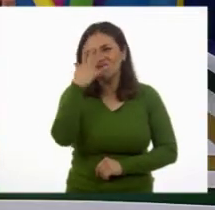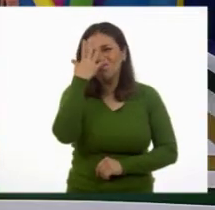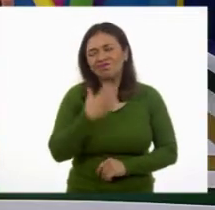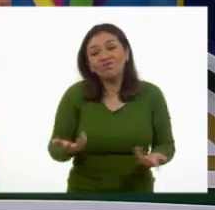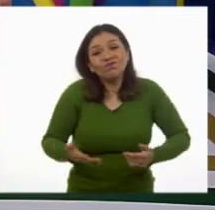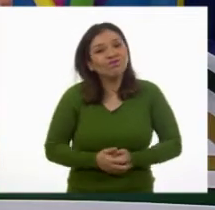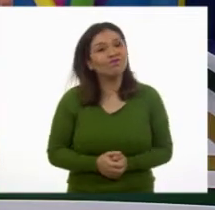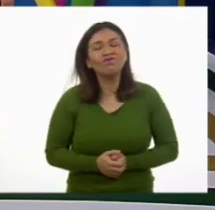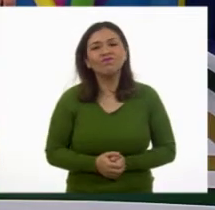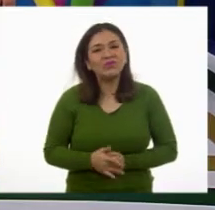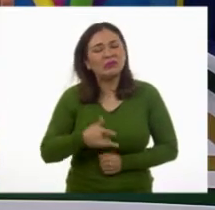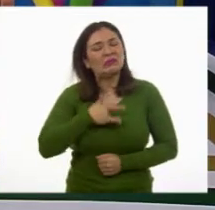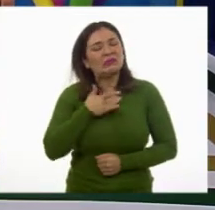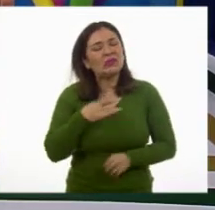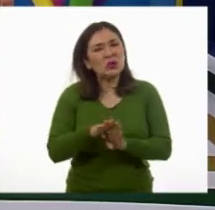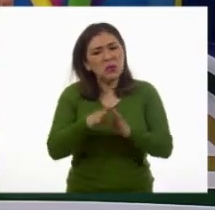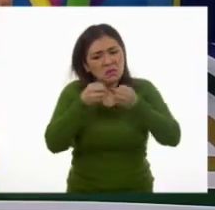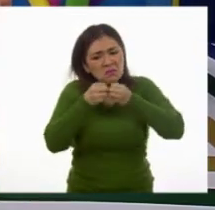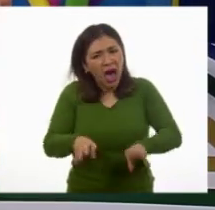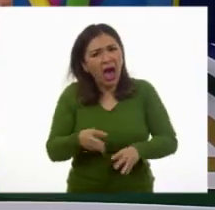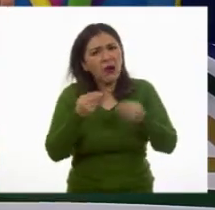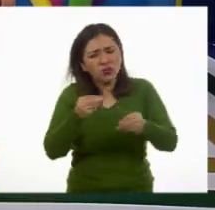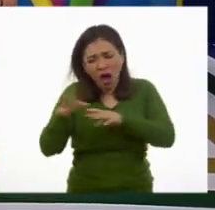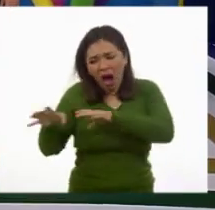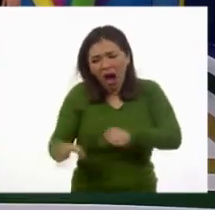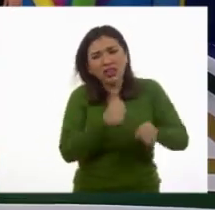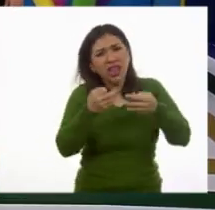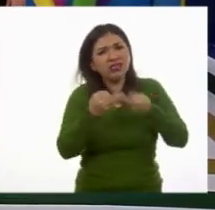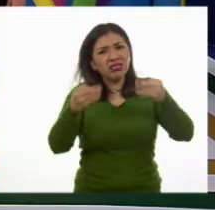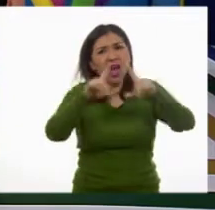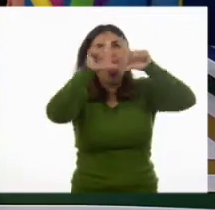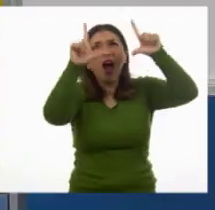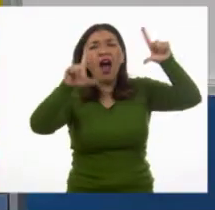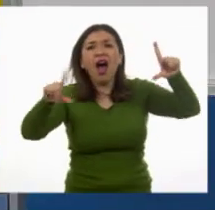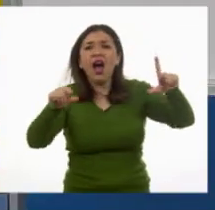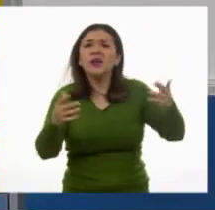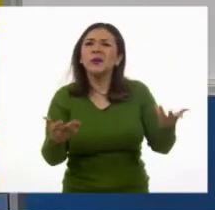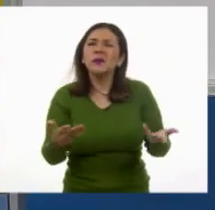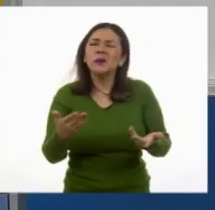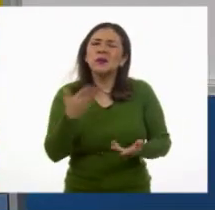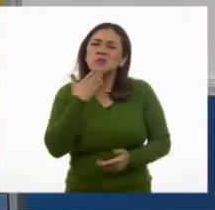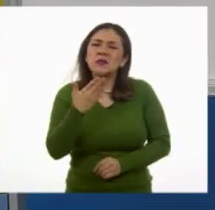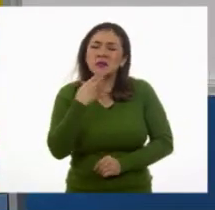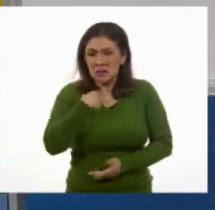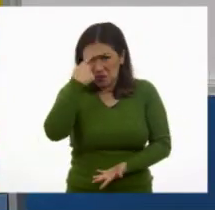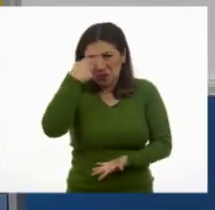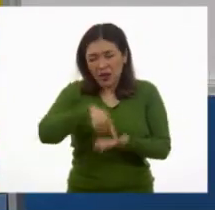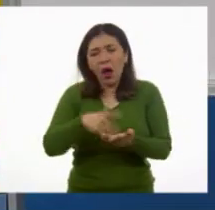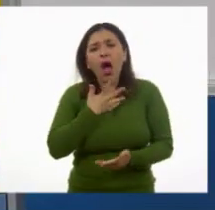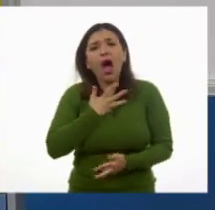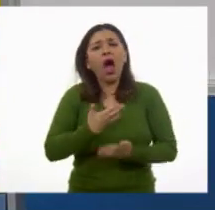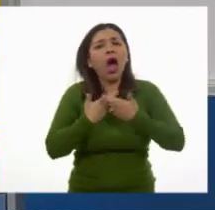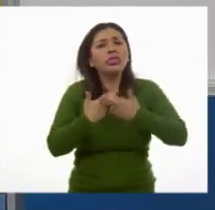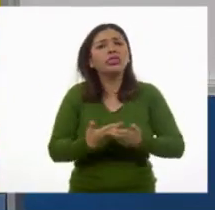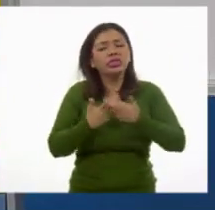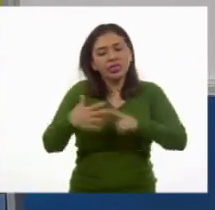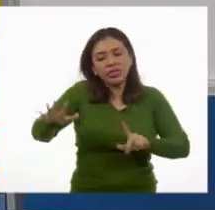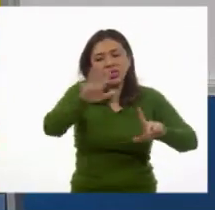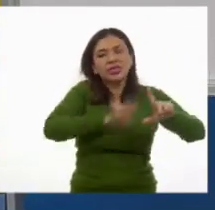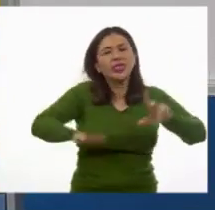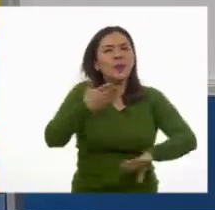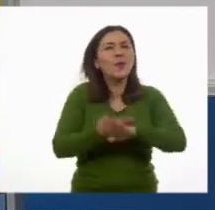tristeza. Qué tristeza que hayamos perdido tanto territorio. Pero bueno, también creo que conservamos una parte